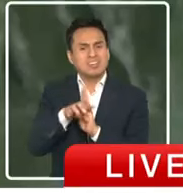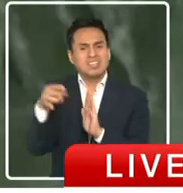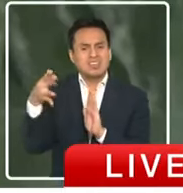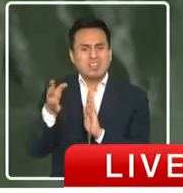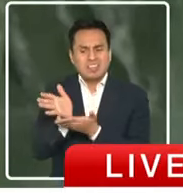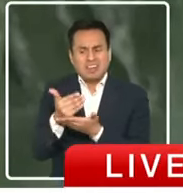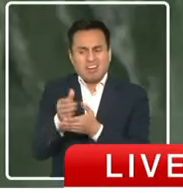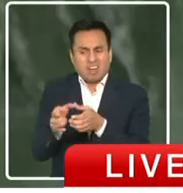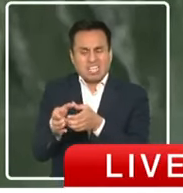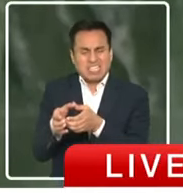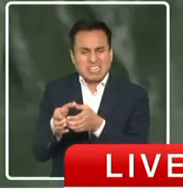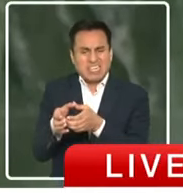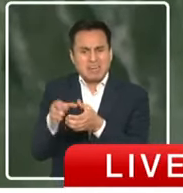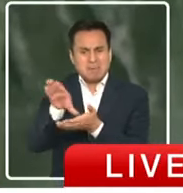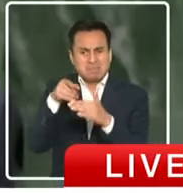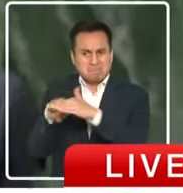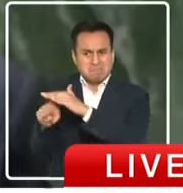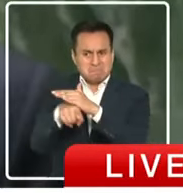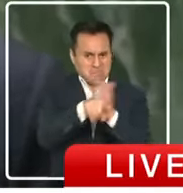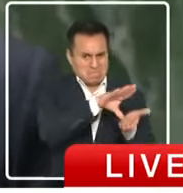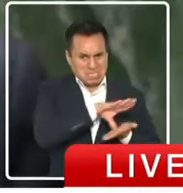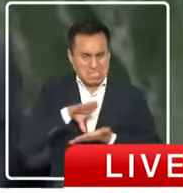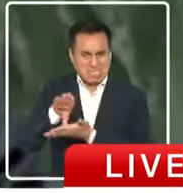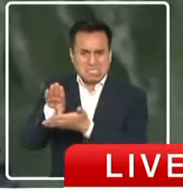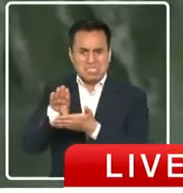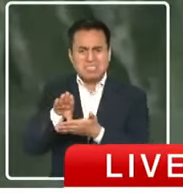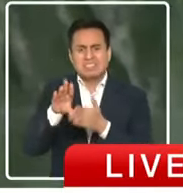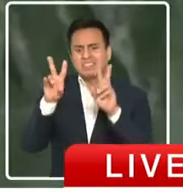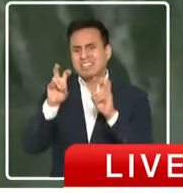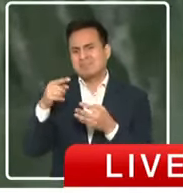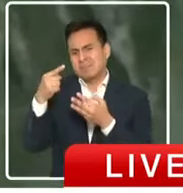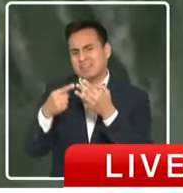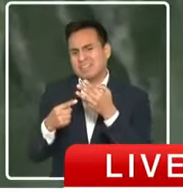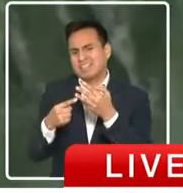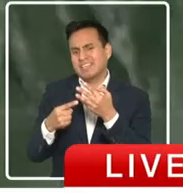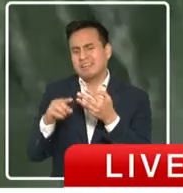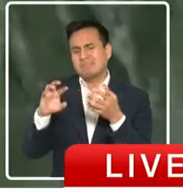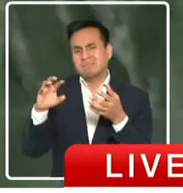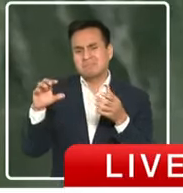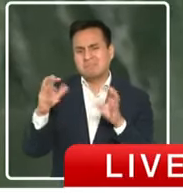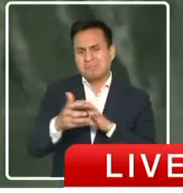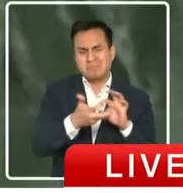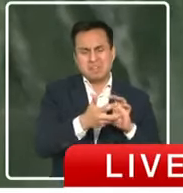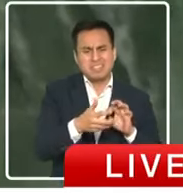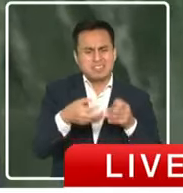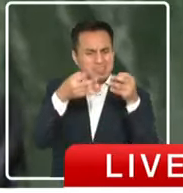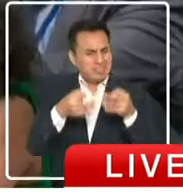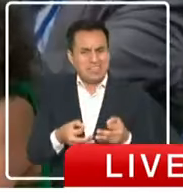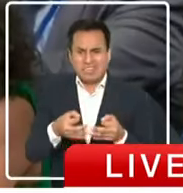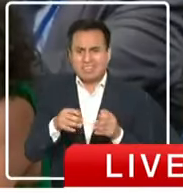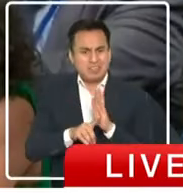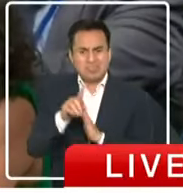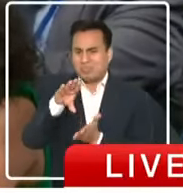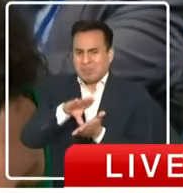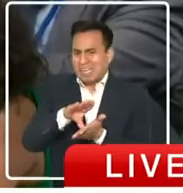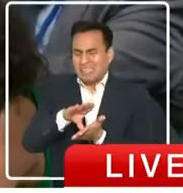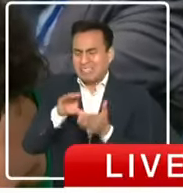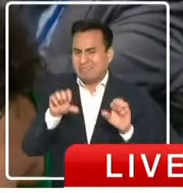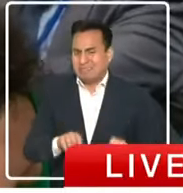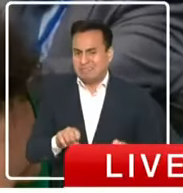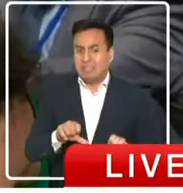delincuencia organizada transnacional y sus efectos devastadores para la seguridad y el desarrollo de los países,